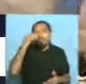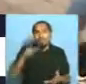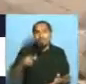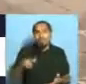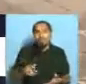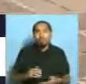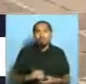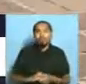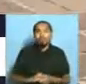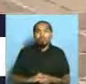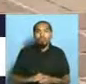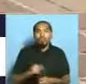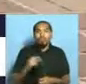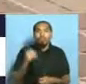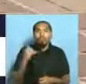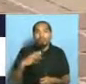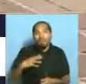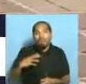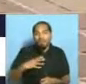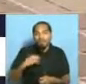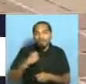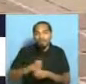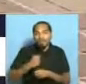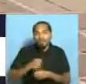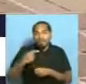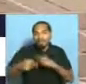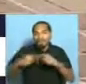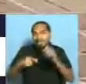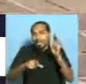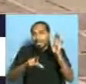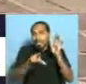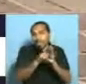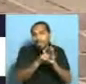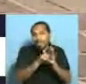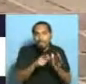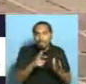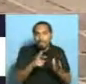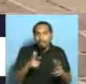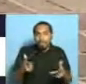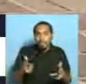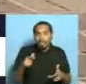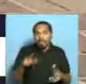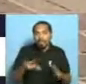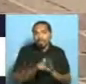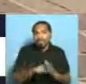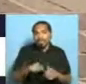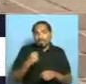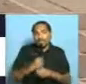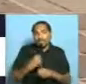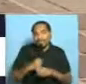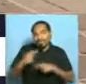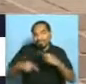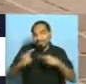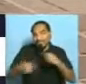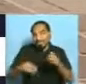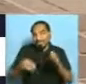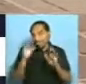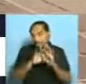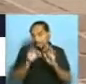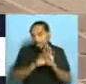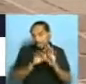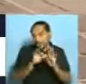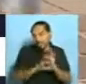sobre el cáncer infanto-juvenil, que tiene muchos aspectos que hay que abordar, que hay muchas cosas que hay que ver sobre el tema, así que hemos estado charlando